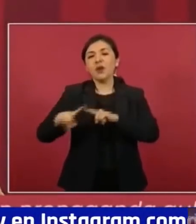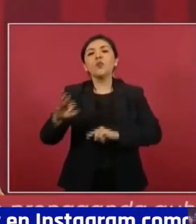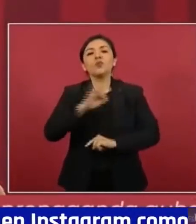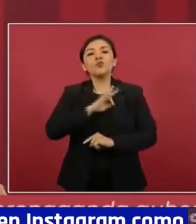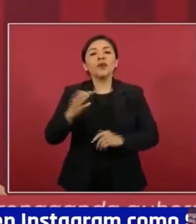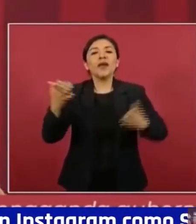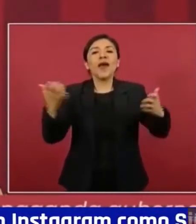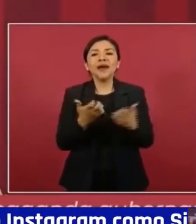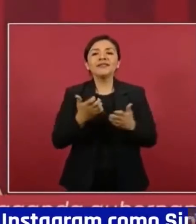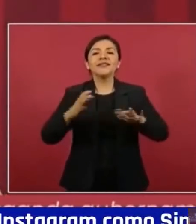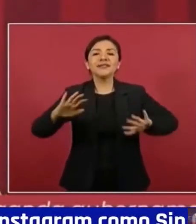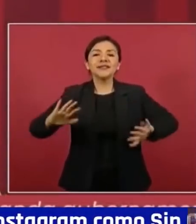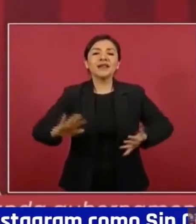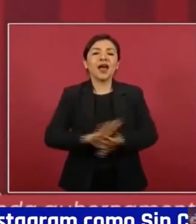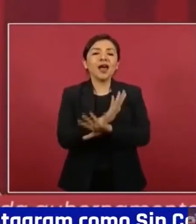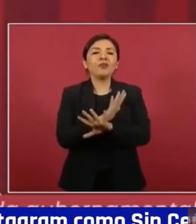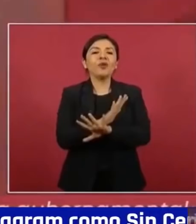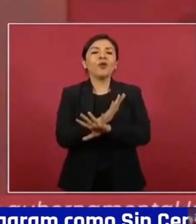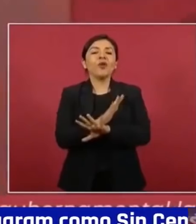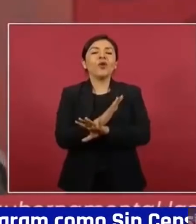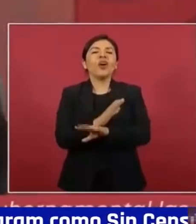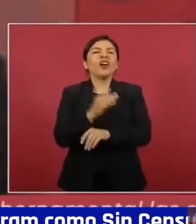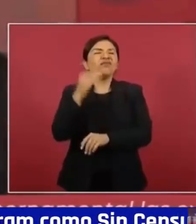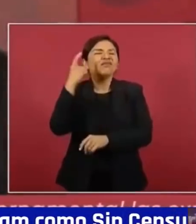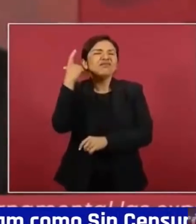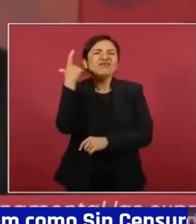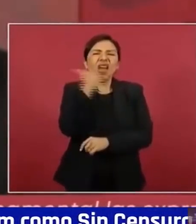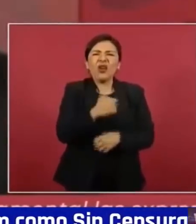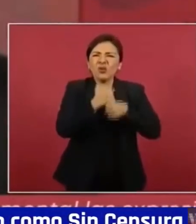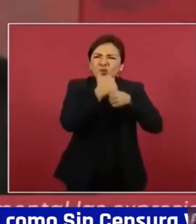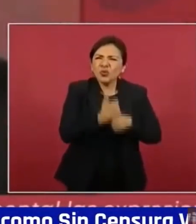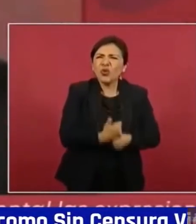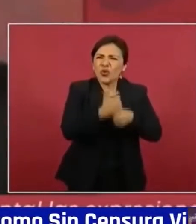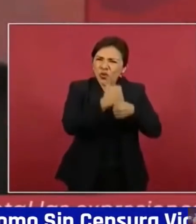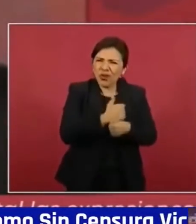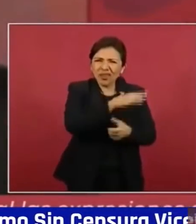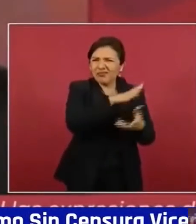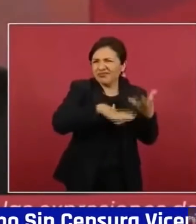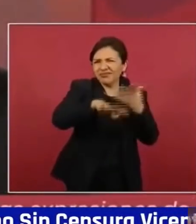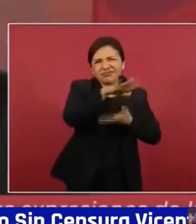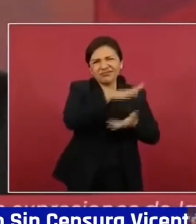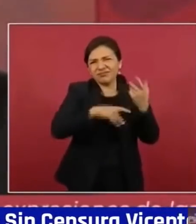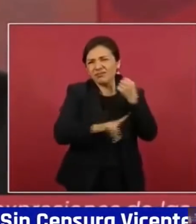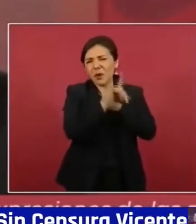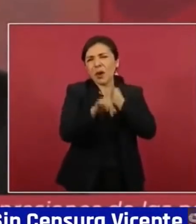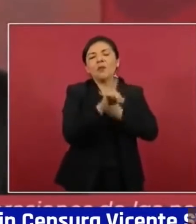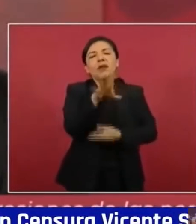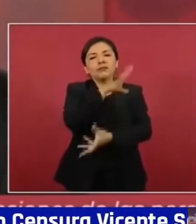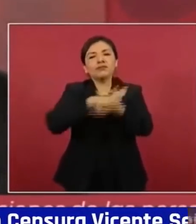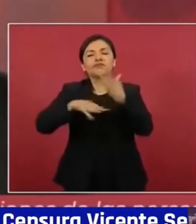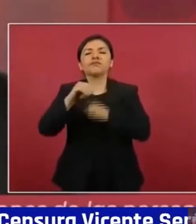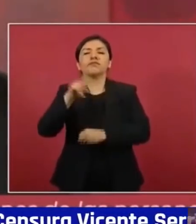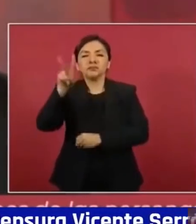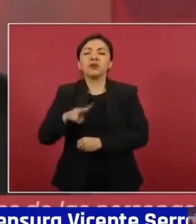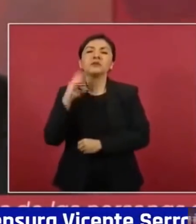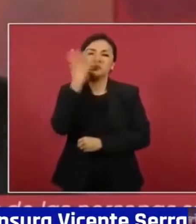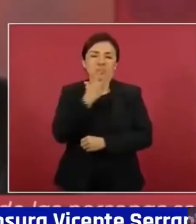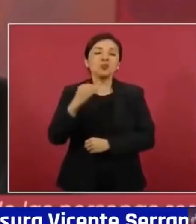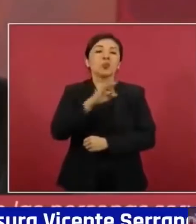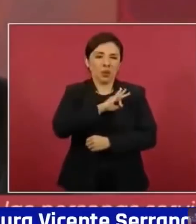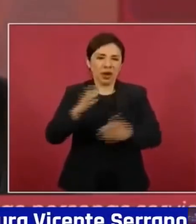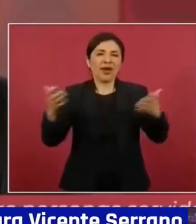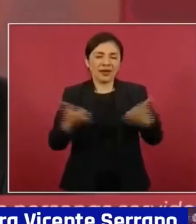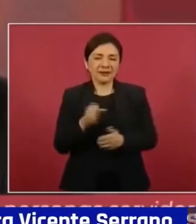hecho, si me permiten, déjenme rescatar lo que dijo el presidente Andrés Manuel